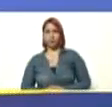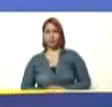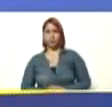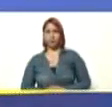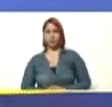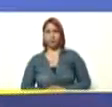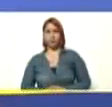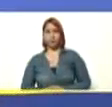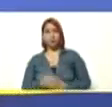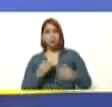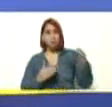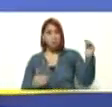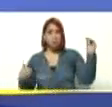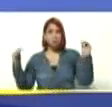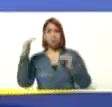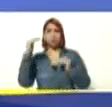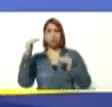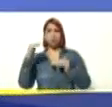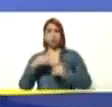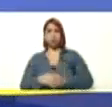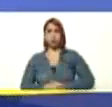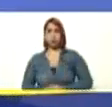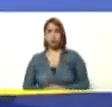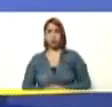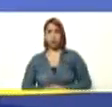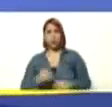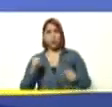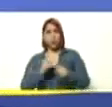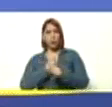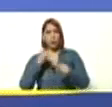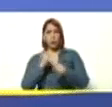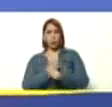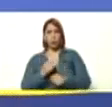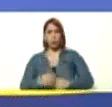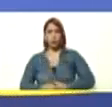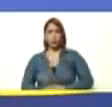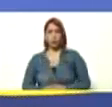Es una ventaja para trabajar